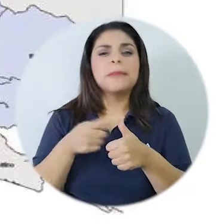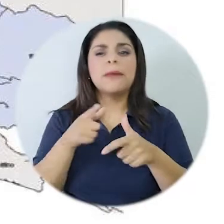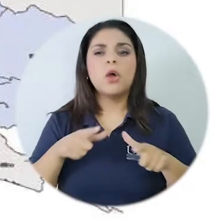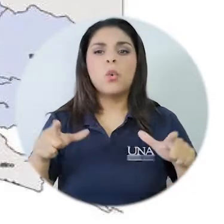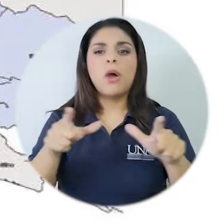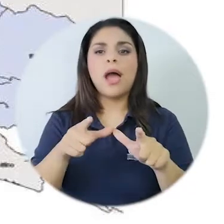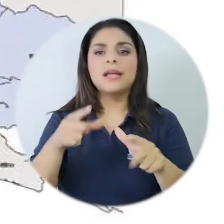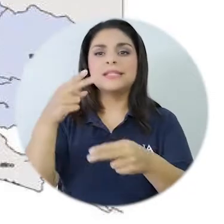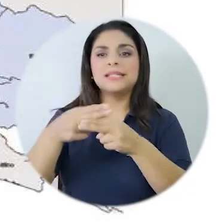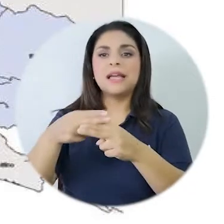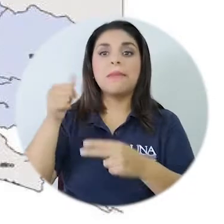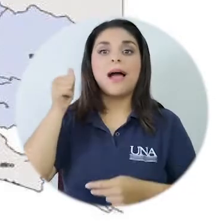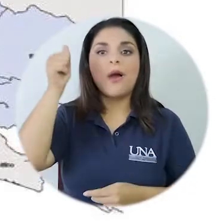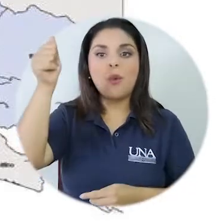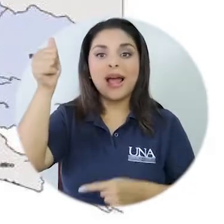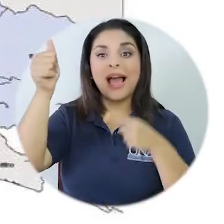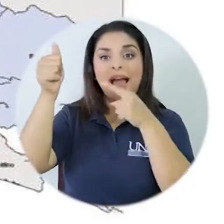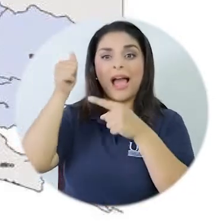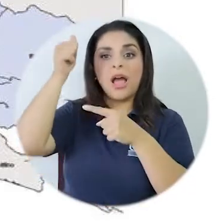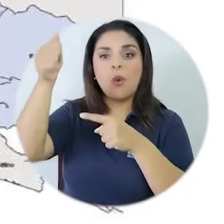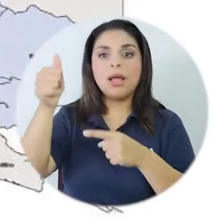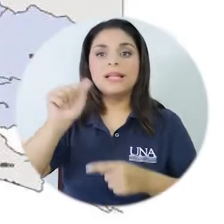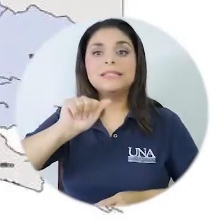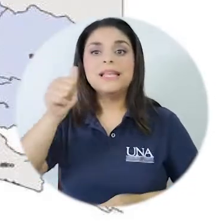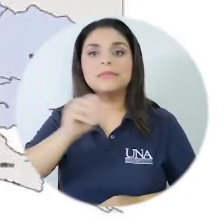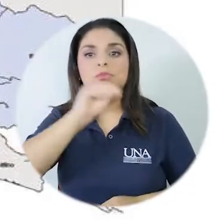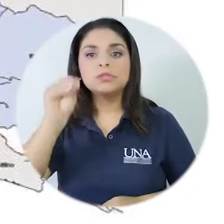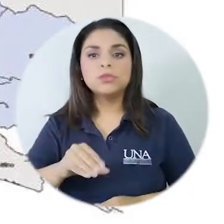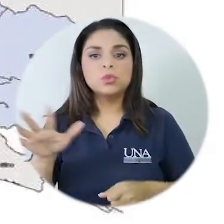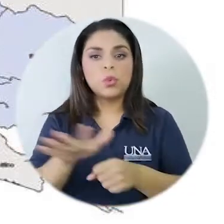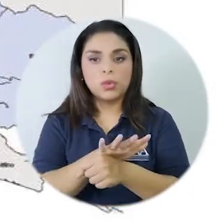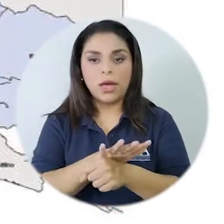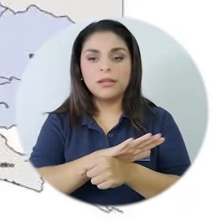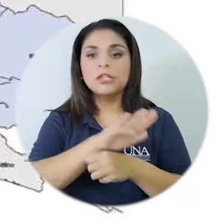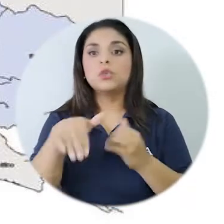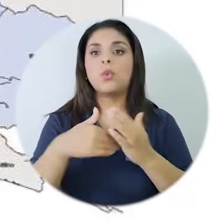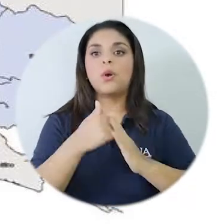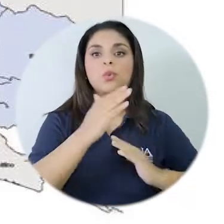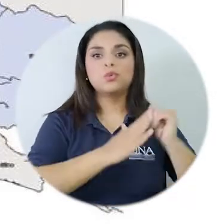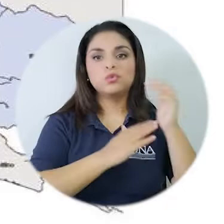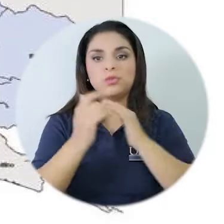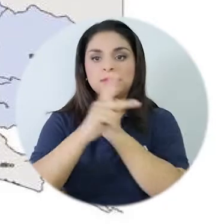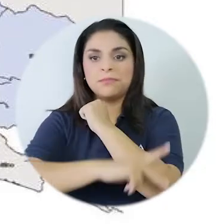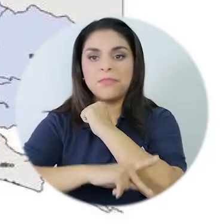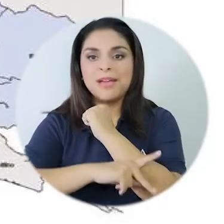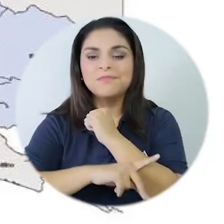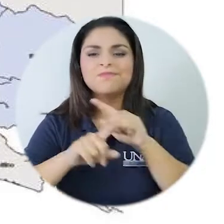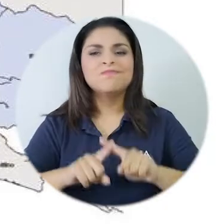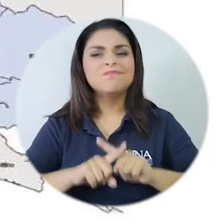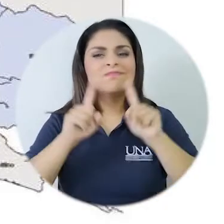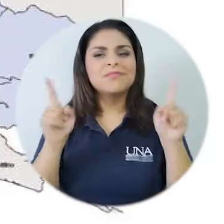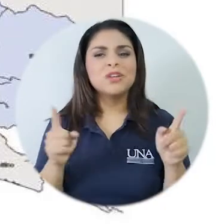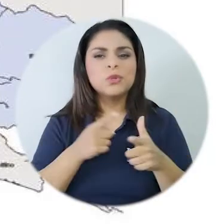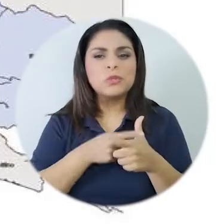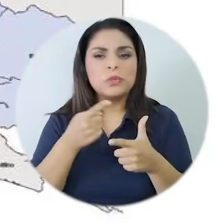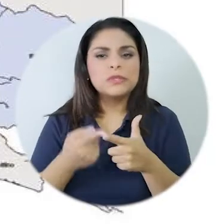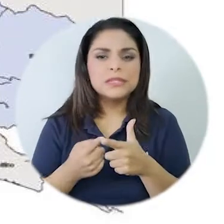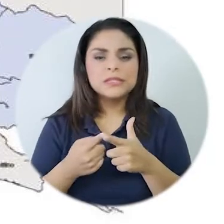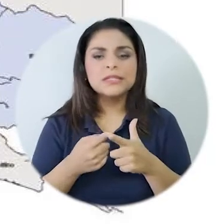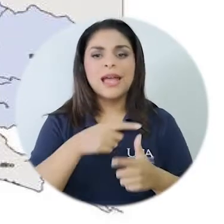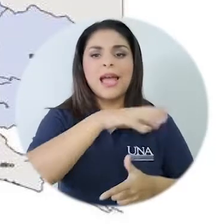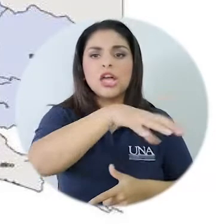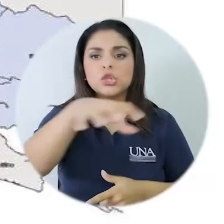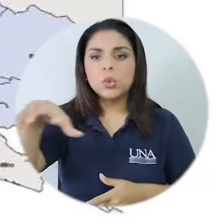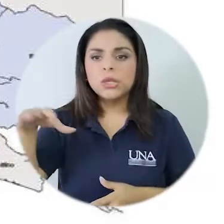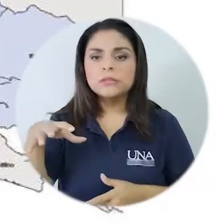Alajuela, donde prácticamente se construyó el 10% total de todas las construcciones del país, ¿verdad? Pero entonces llegamos a la conclusión que los cantones